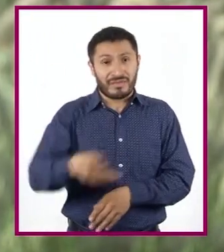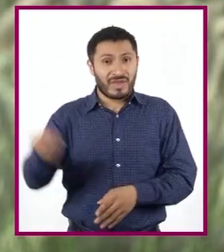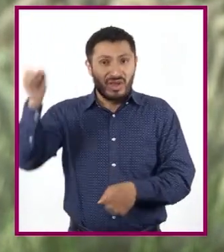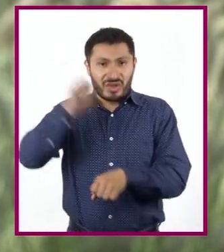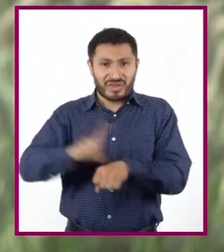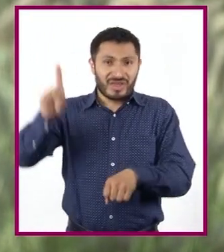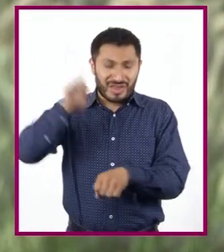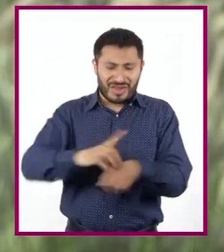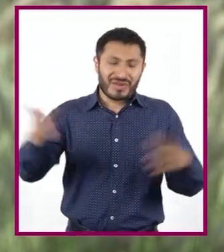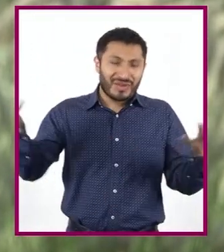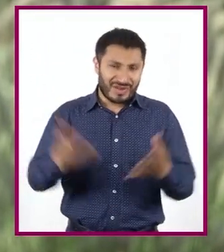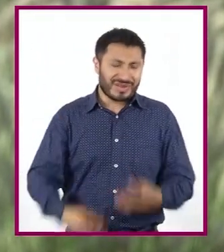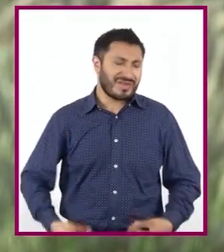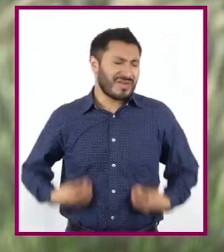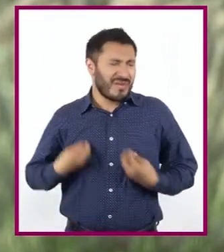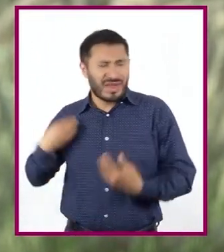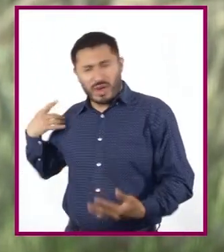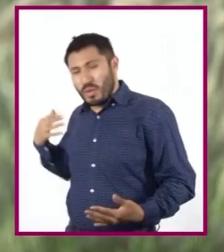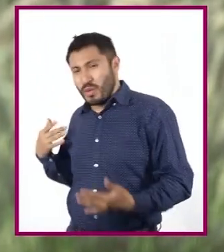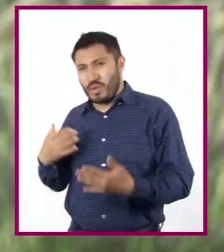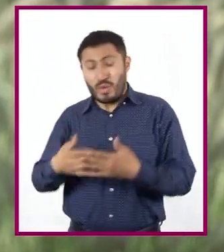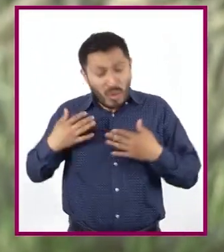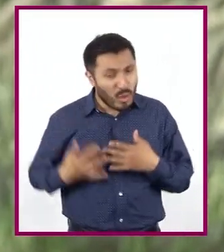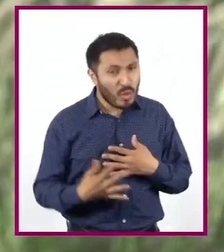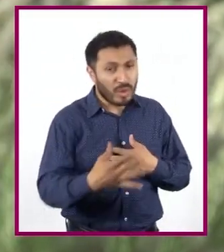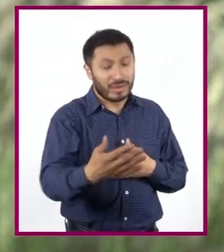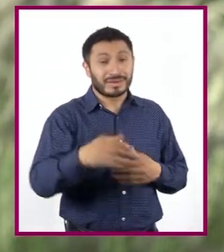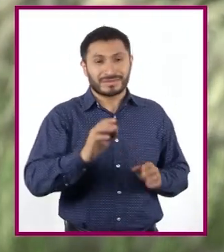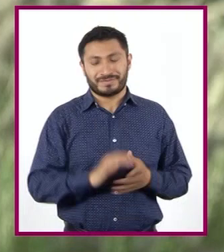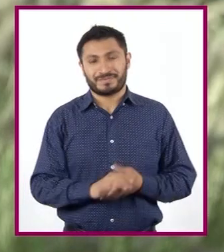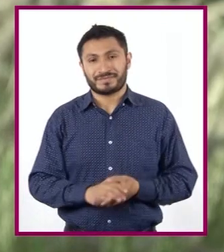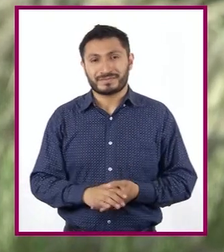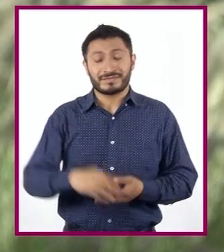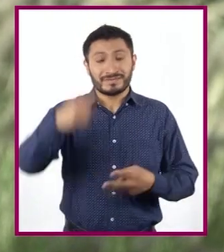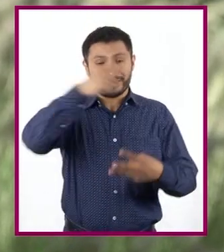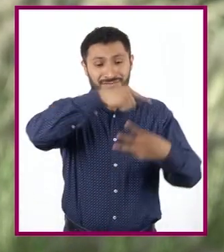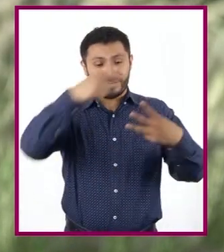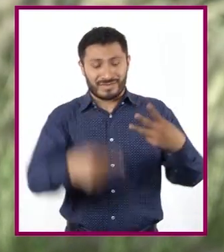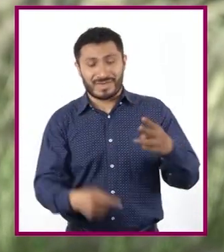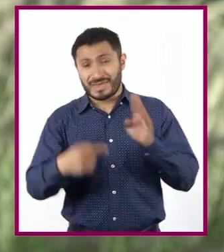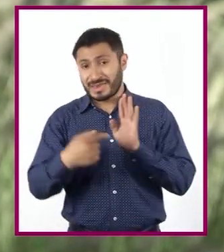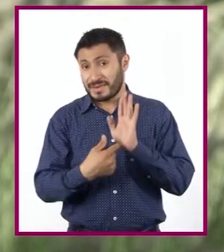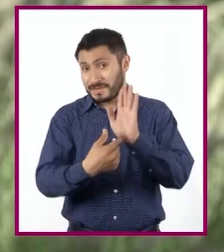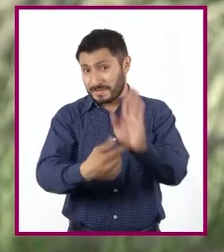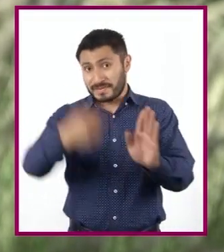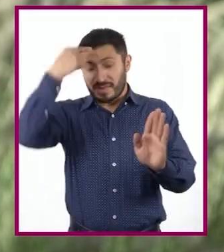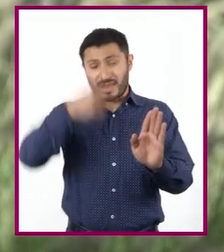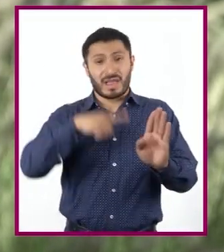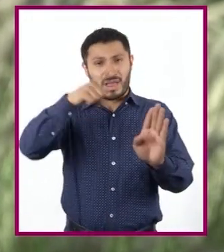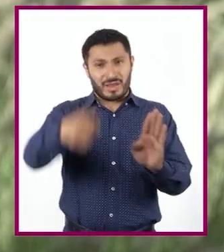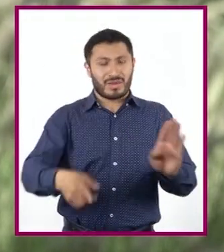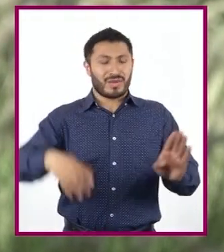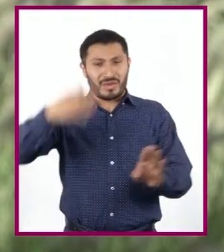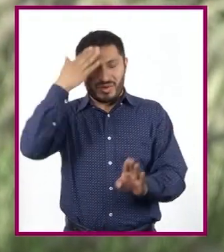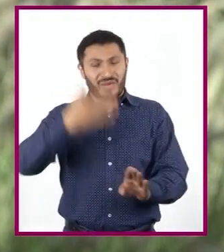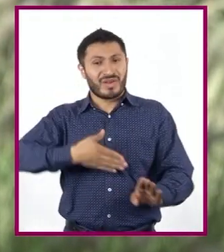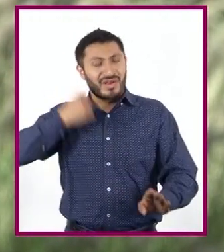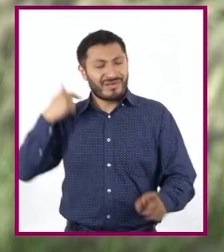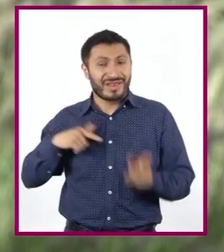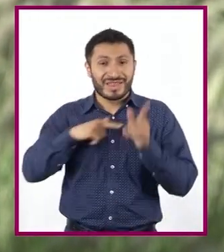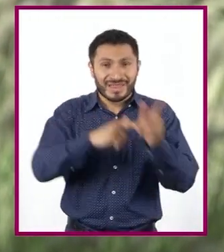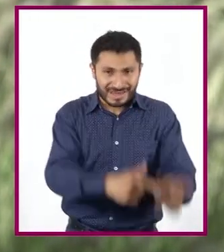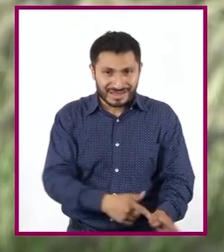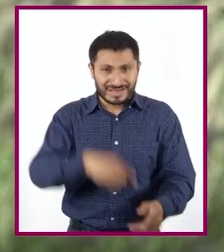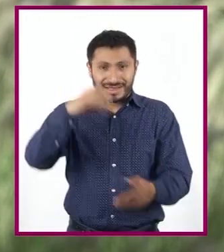un placer haber estado con ustedes. El placer fue nuestro. Así que ya lo saben, la lectura por placer puede